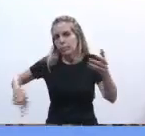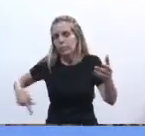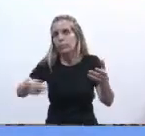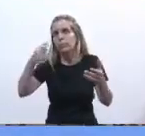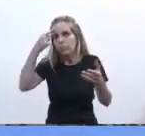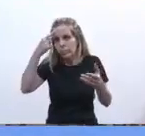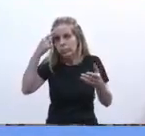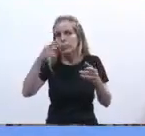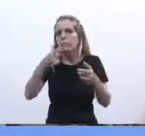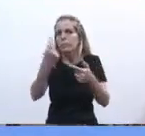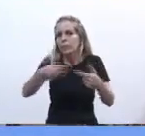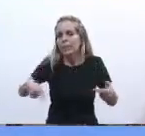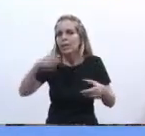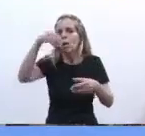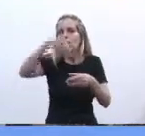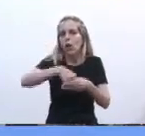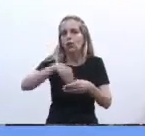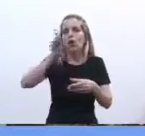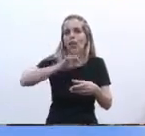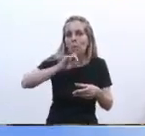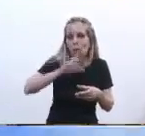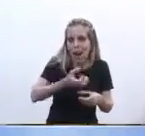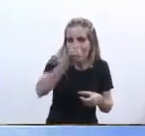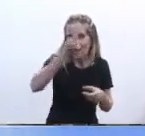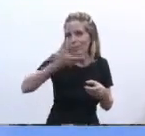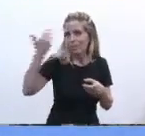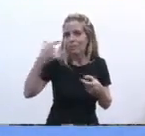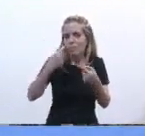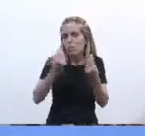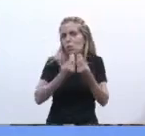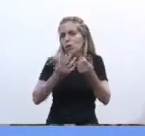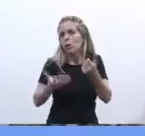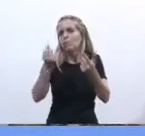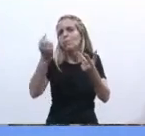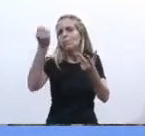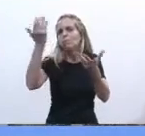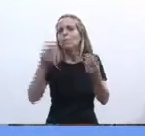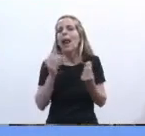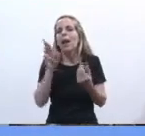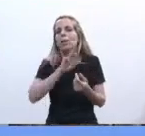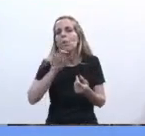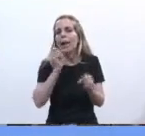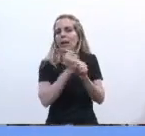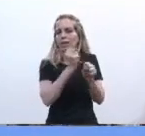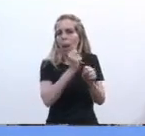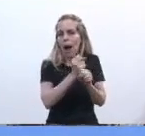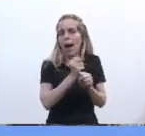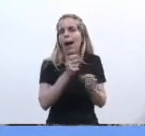evita puntos femeninos y las conquistas para las mujeres trabajadoras